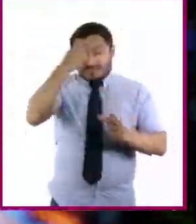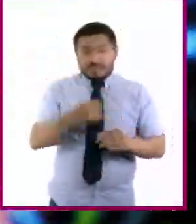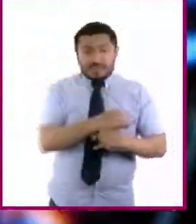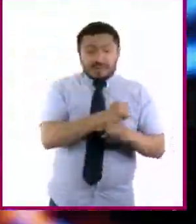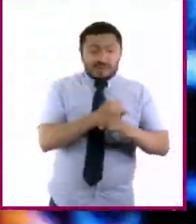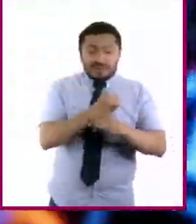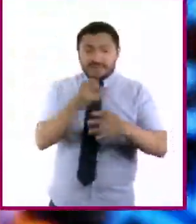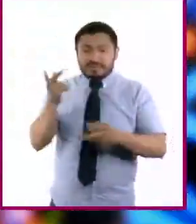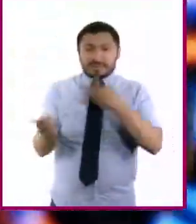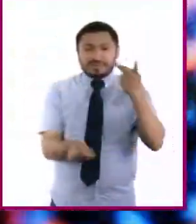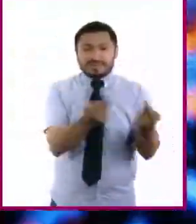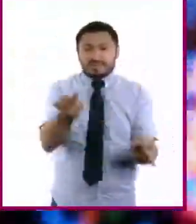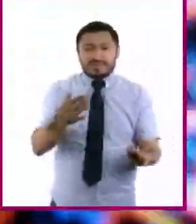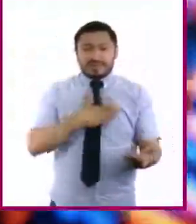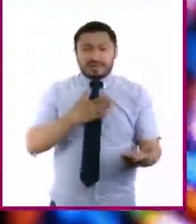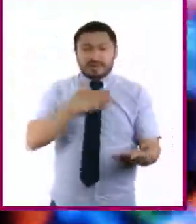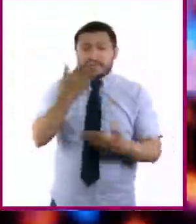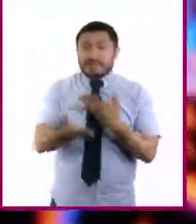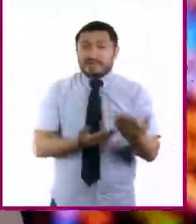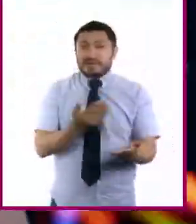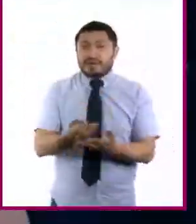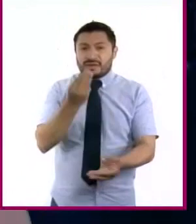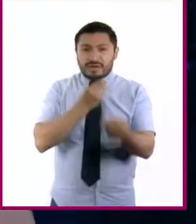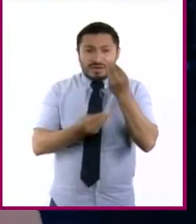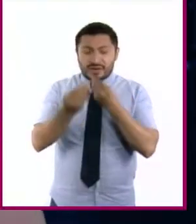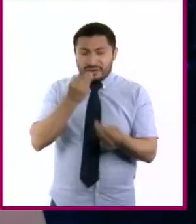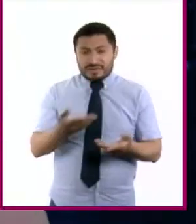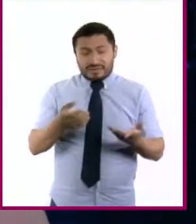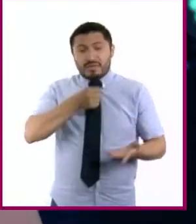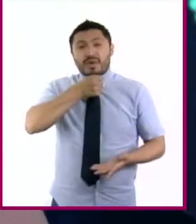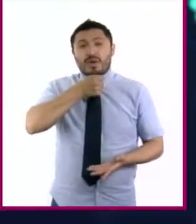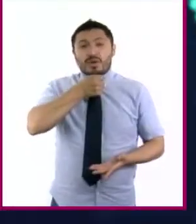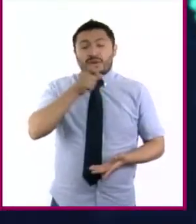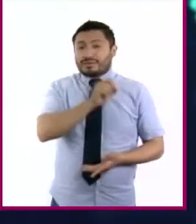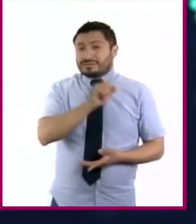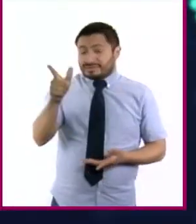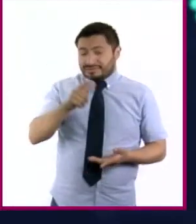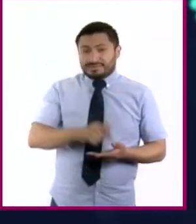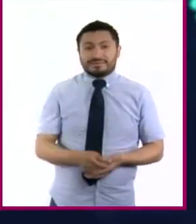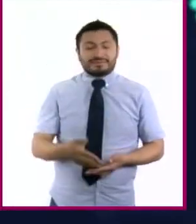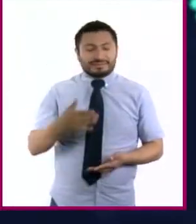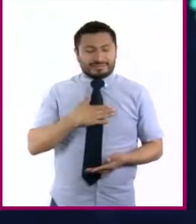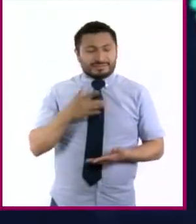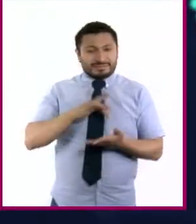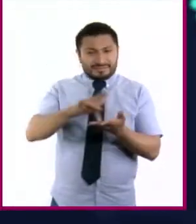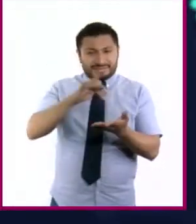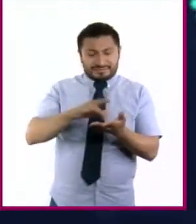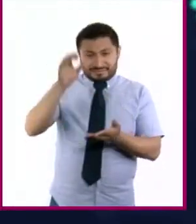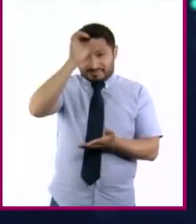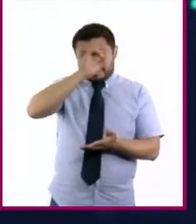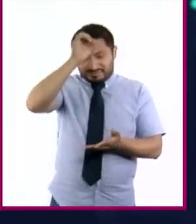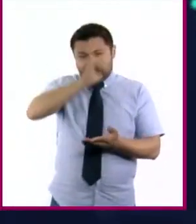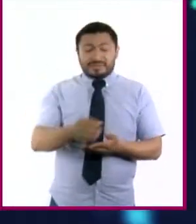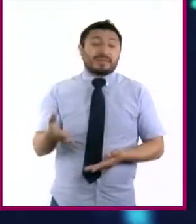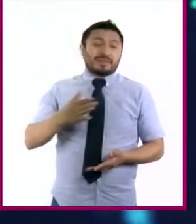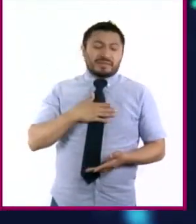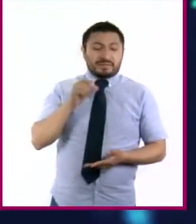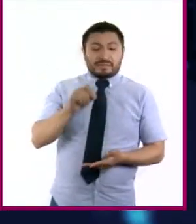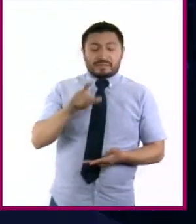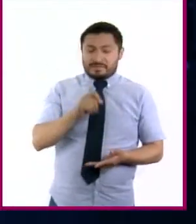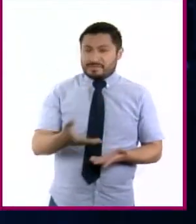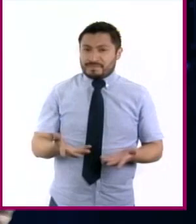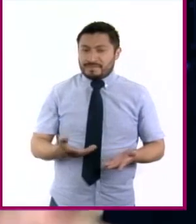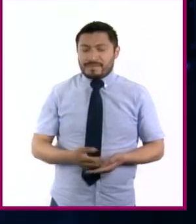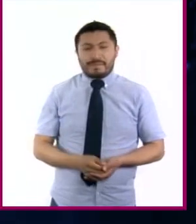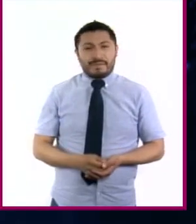mi servicio de comestible parlante profesional. Cuentas con mi opinión, Pepe. Y con la mía, Pepino. Y con la